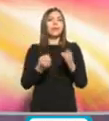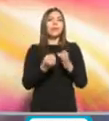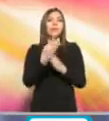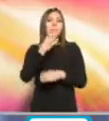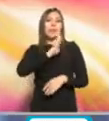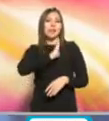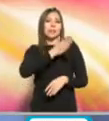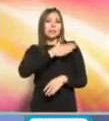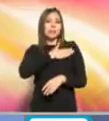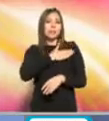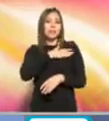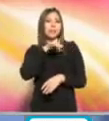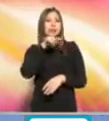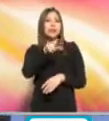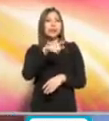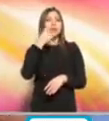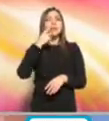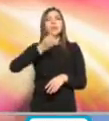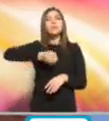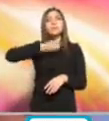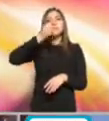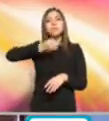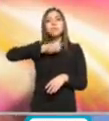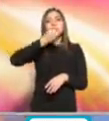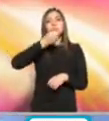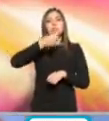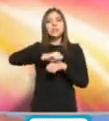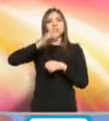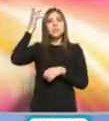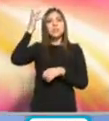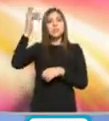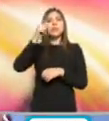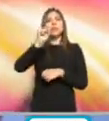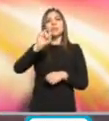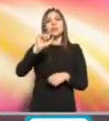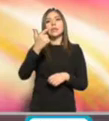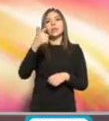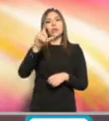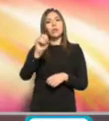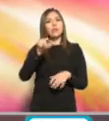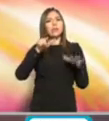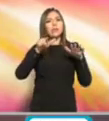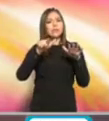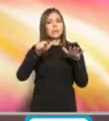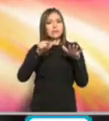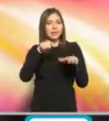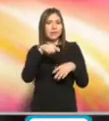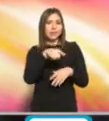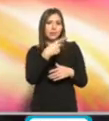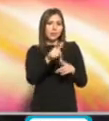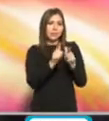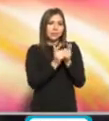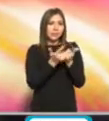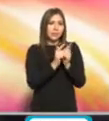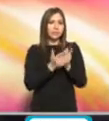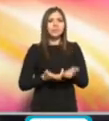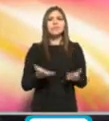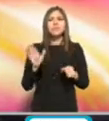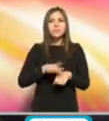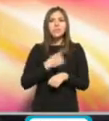Y este libro que traigo es de oración de Semana Santa del siglo XVII. ¿Por qué de